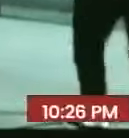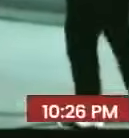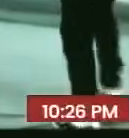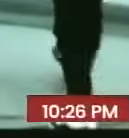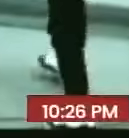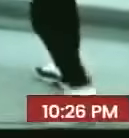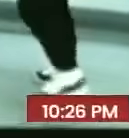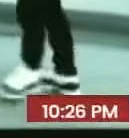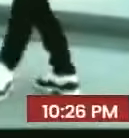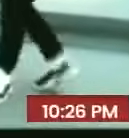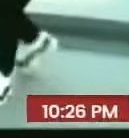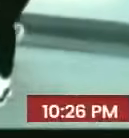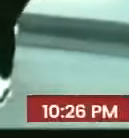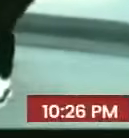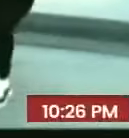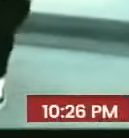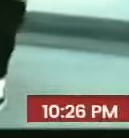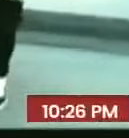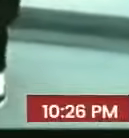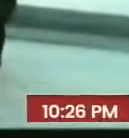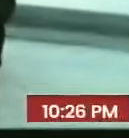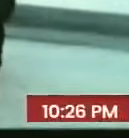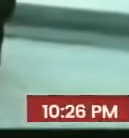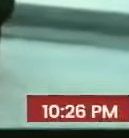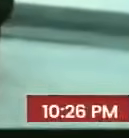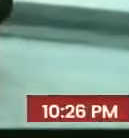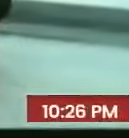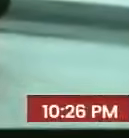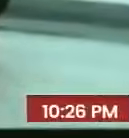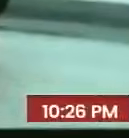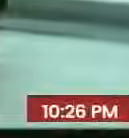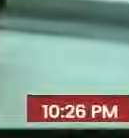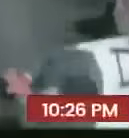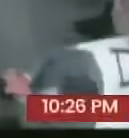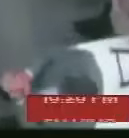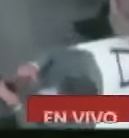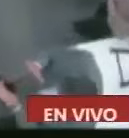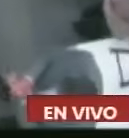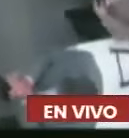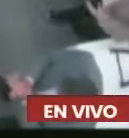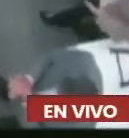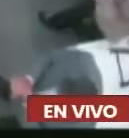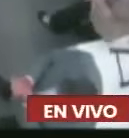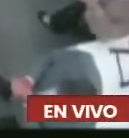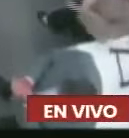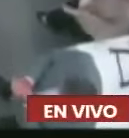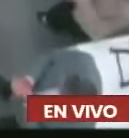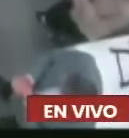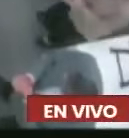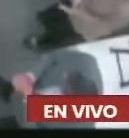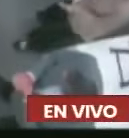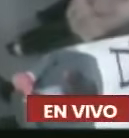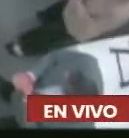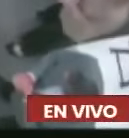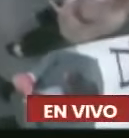Es imposible borrar de tu corazón algo que siempre fue tuyo.